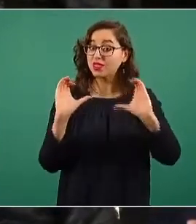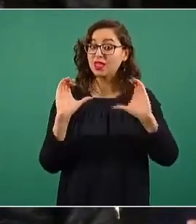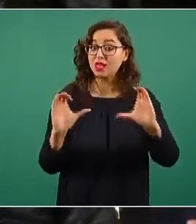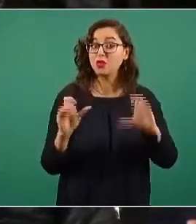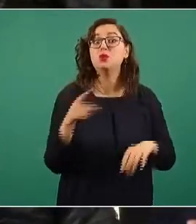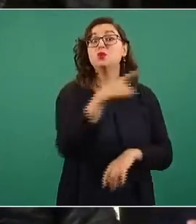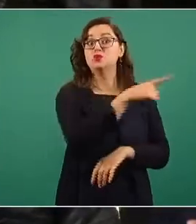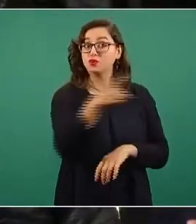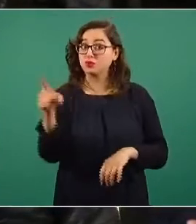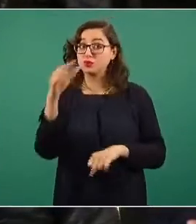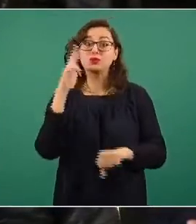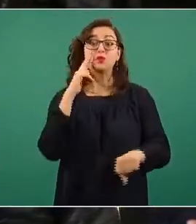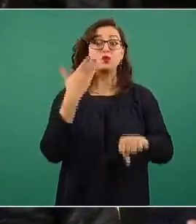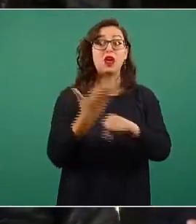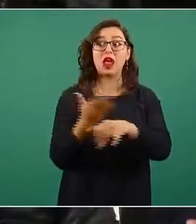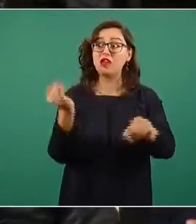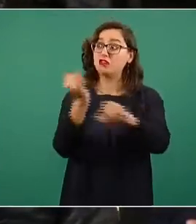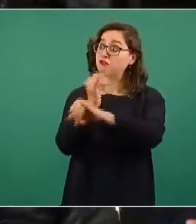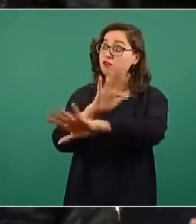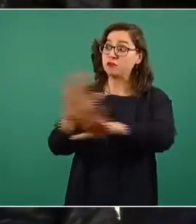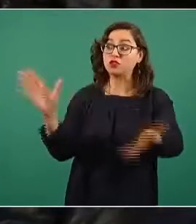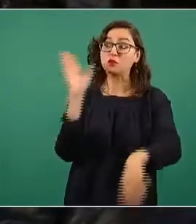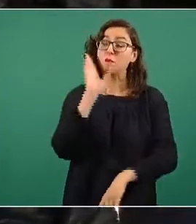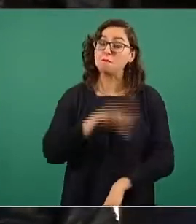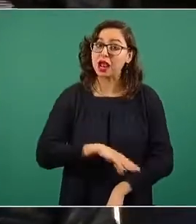información, porque el mandatario pues es,